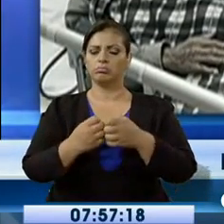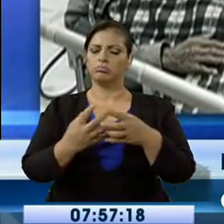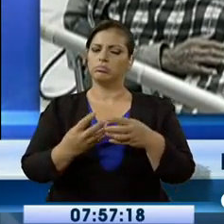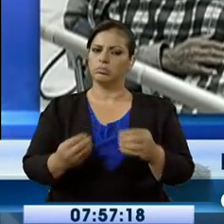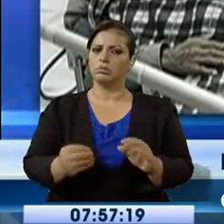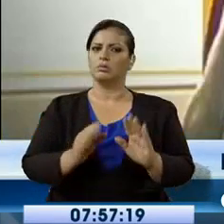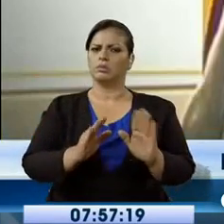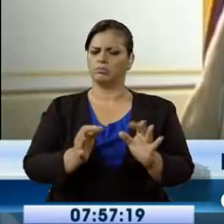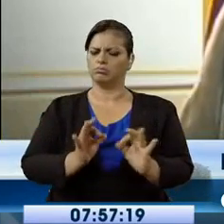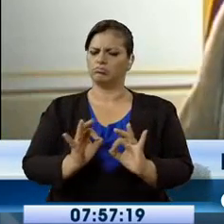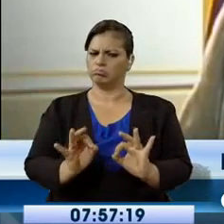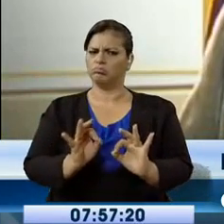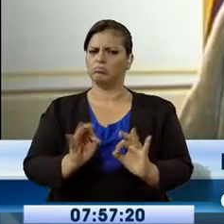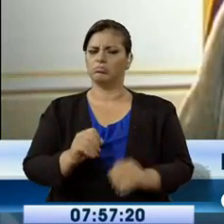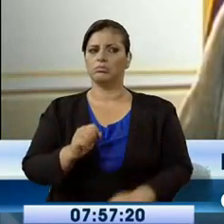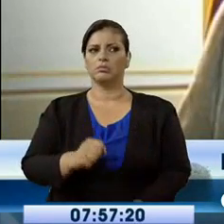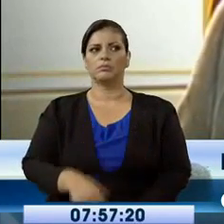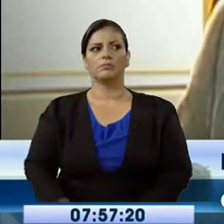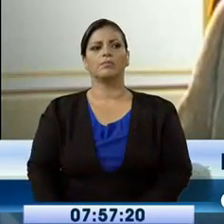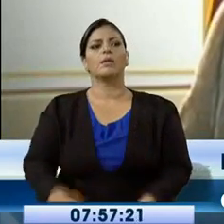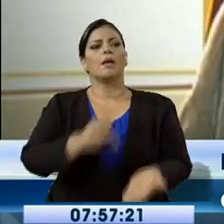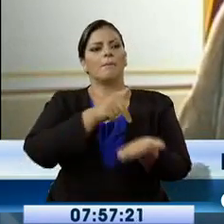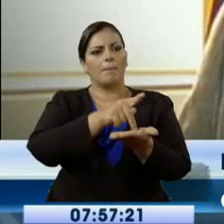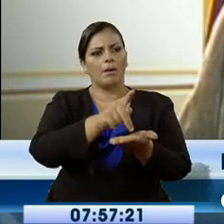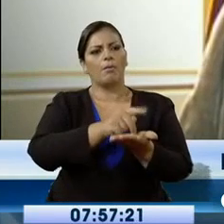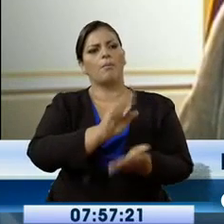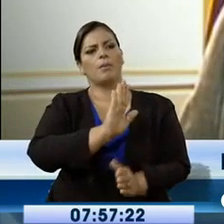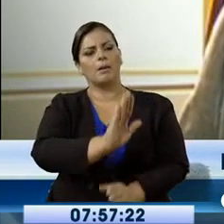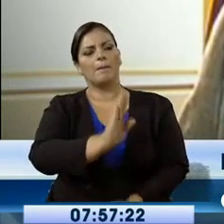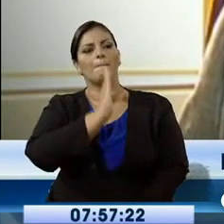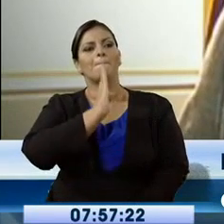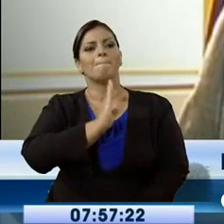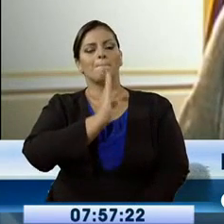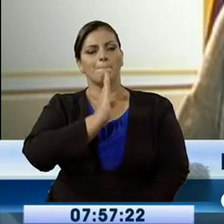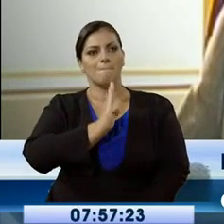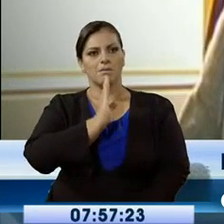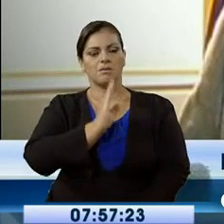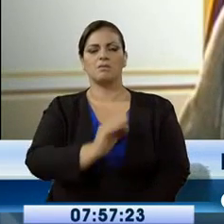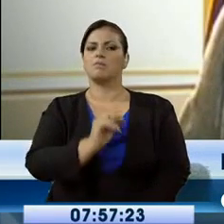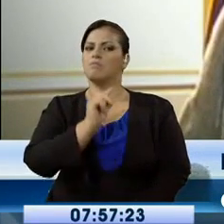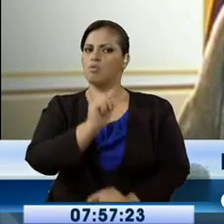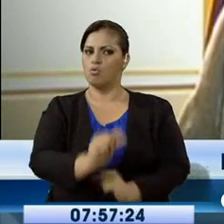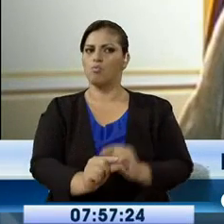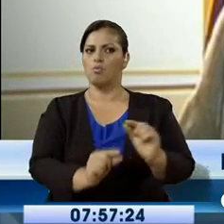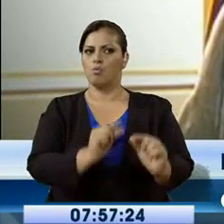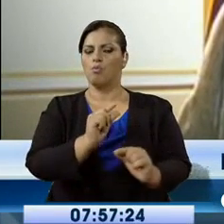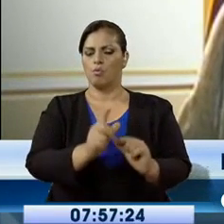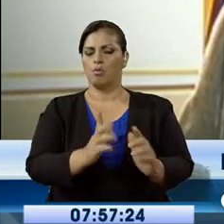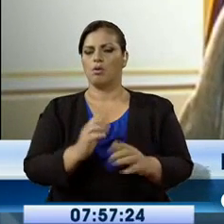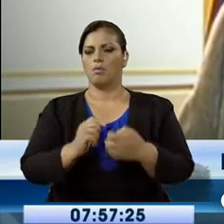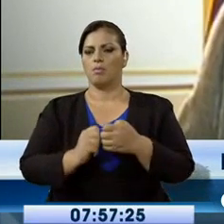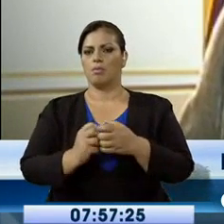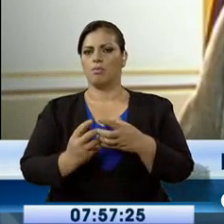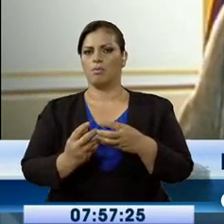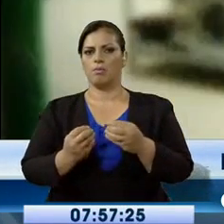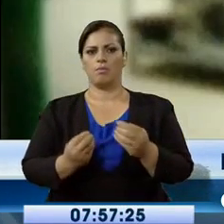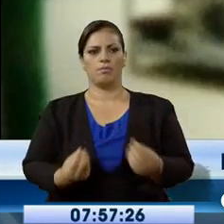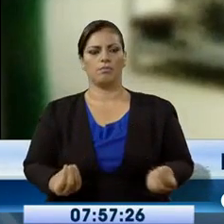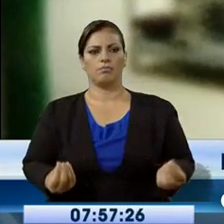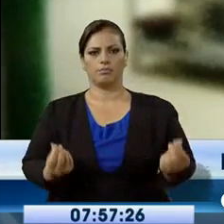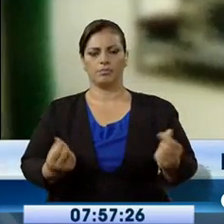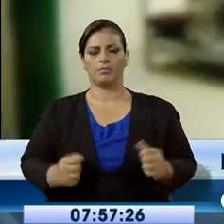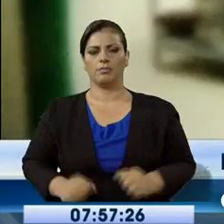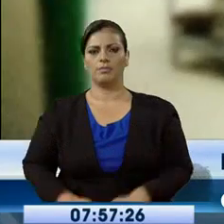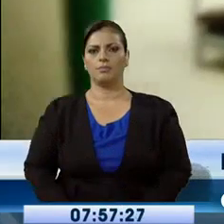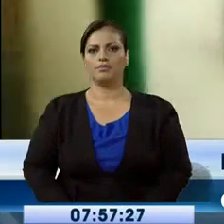manera eficiente. Los pagos están saliendo. Las acreditaciones se están dando y eso se soluciona de manera inmediata.